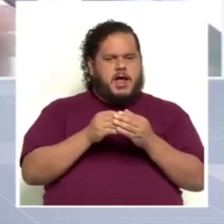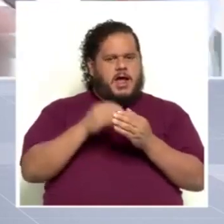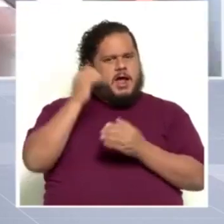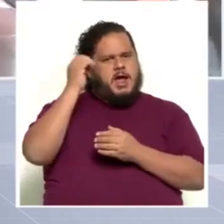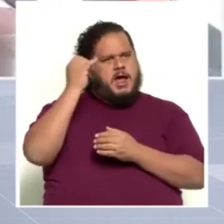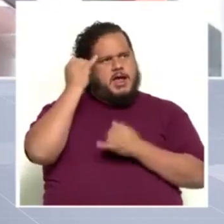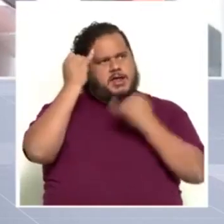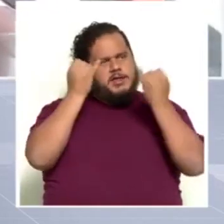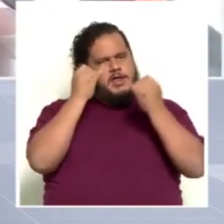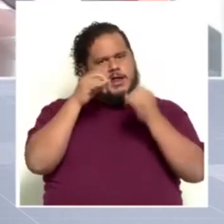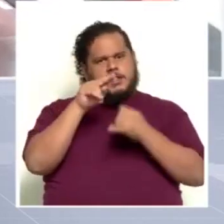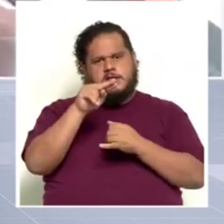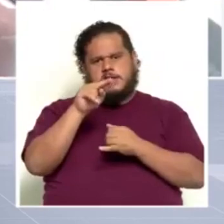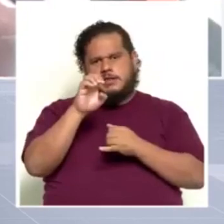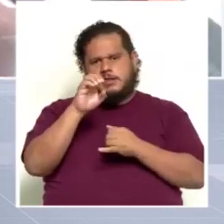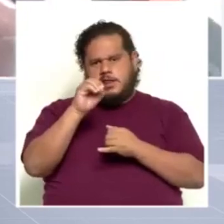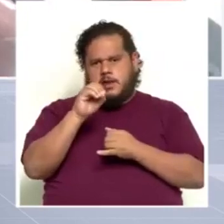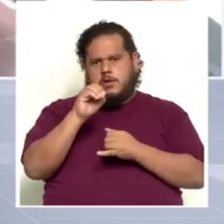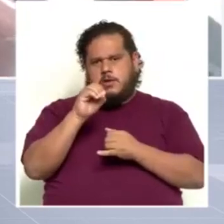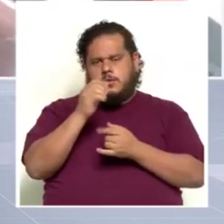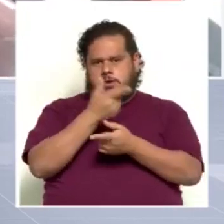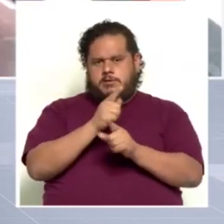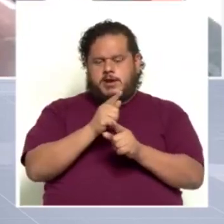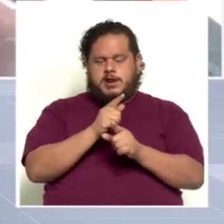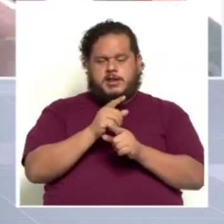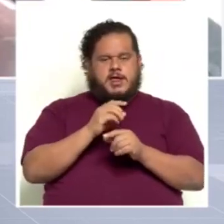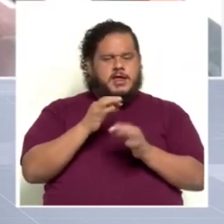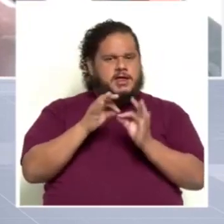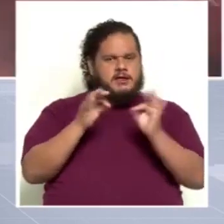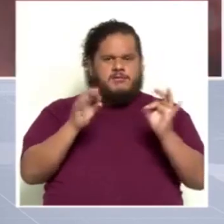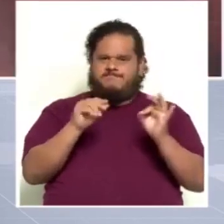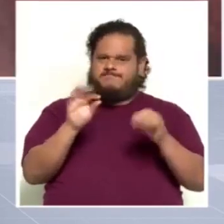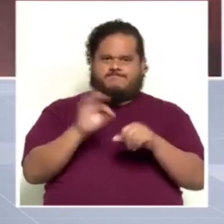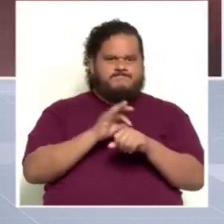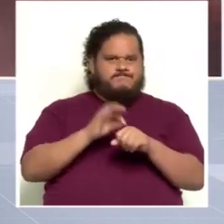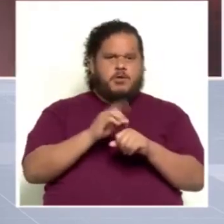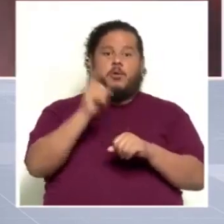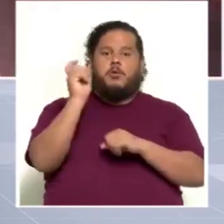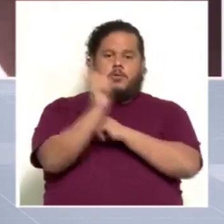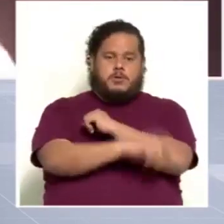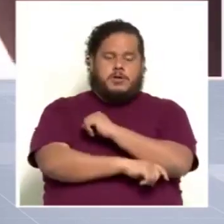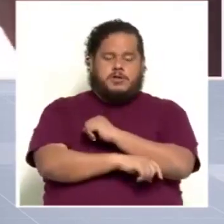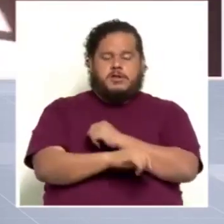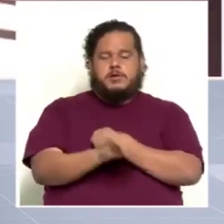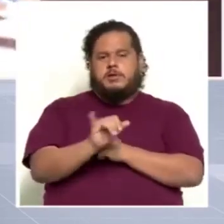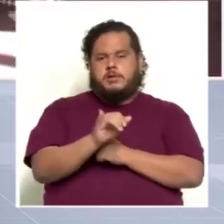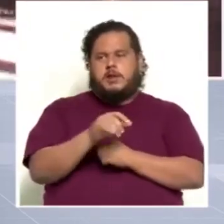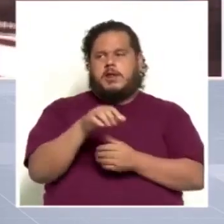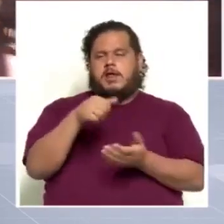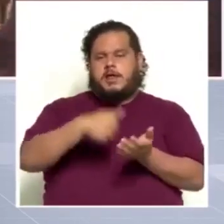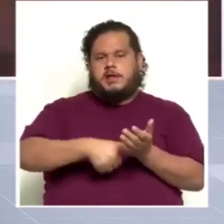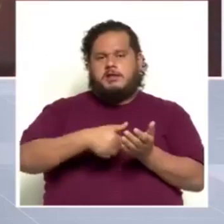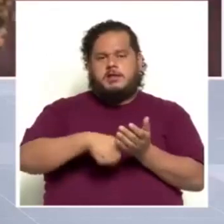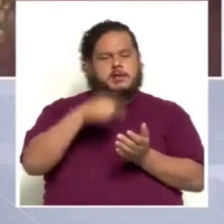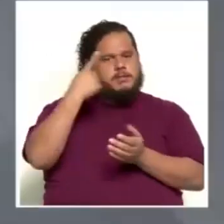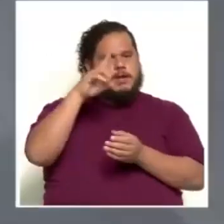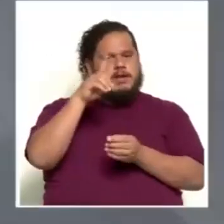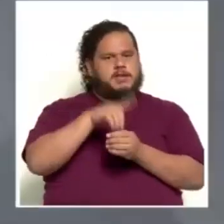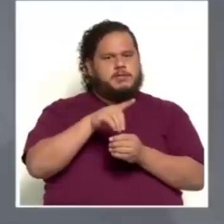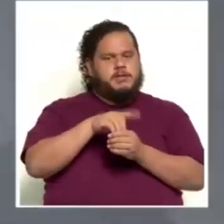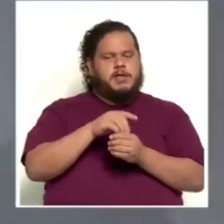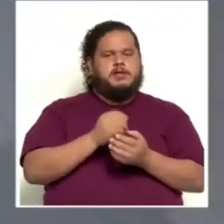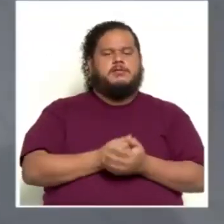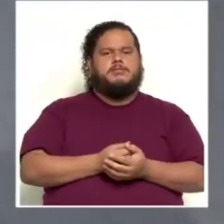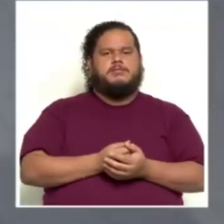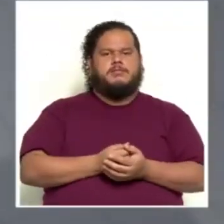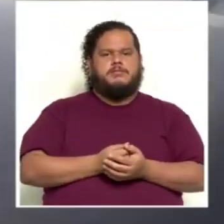pareciera que la fórmula claramente no funcionó, con un castigo también en las elecciones para diputados y